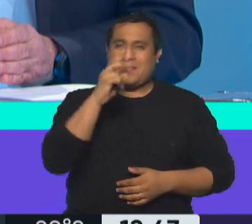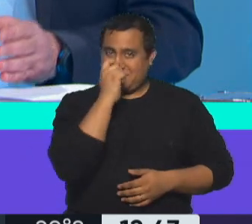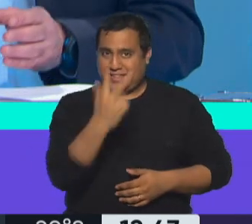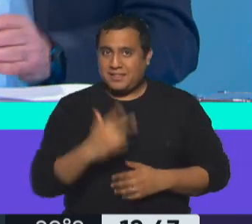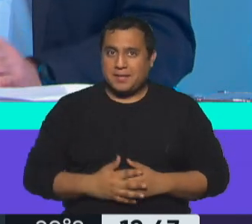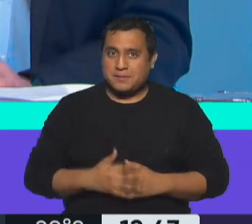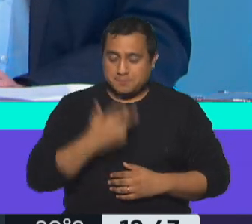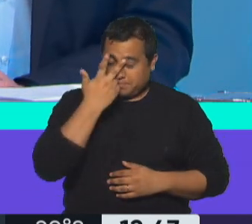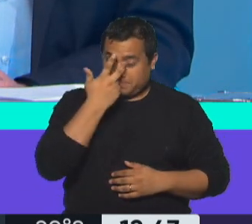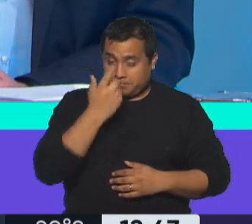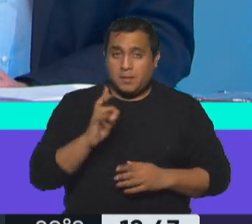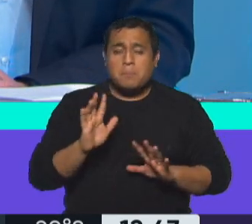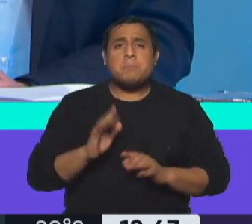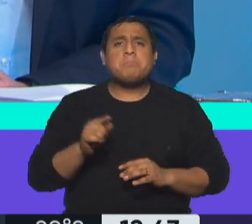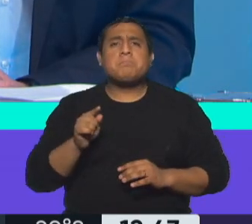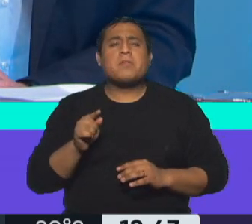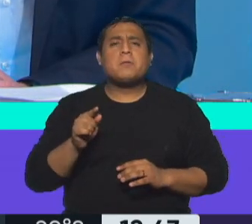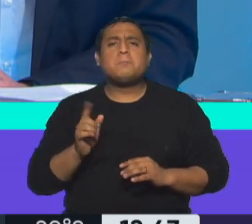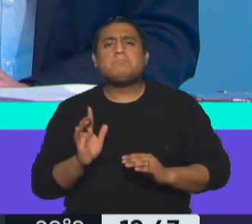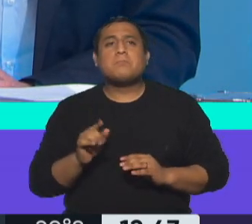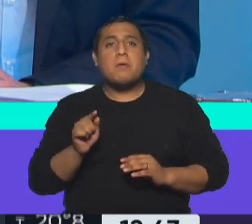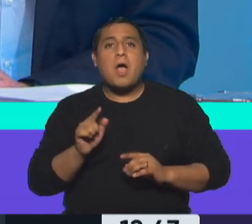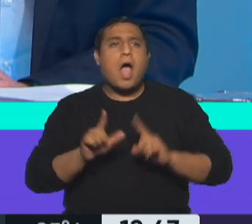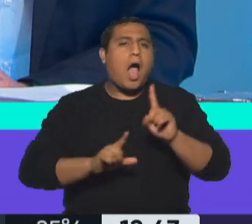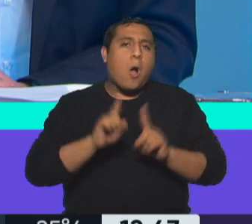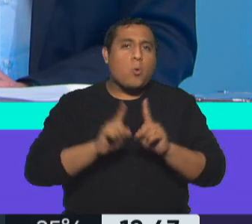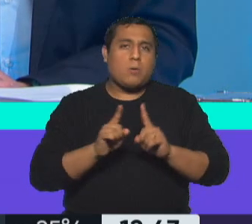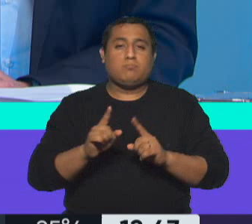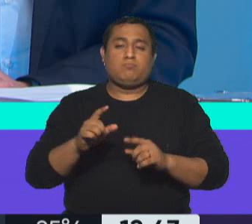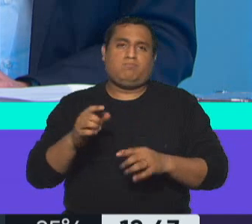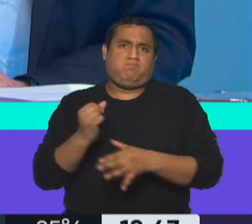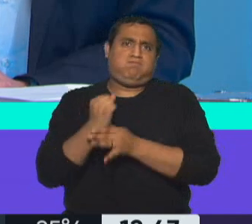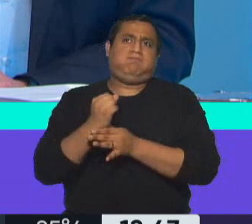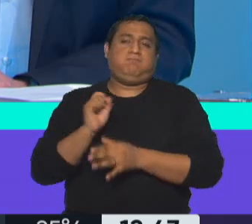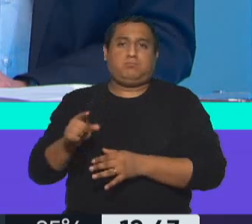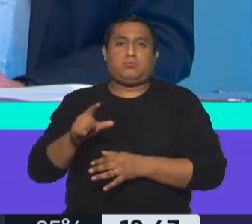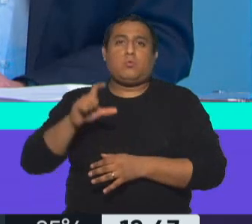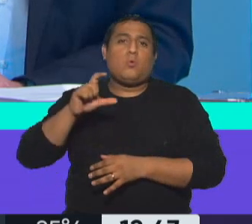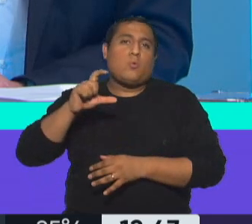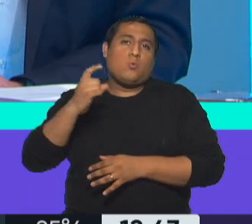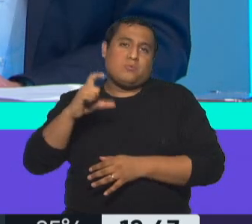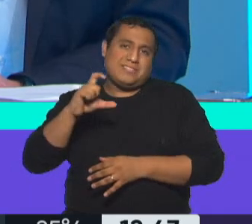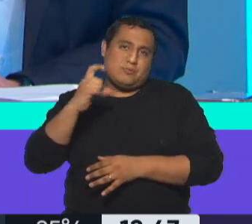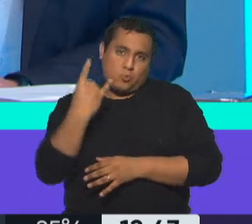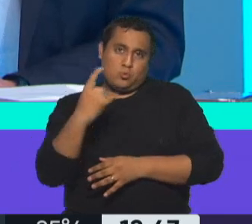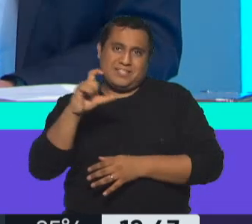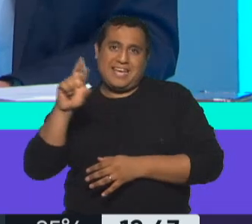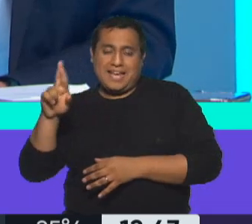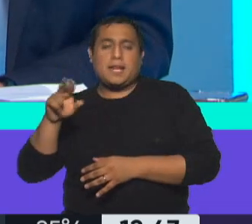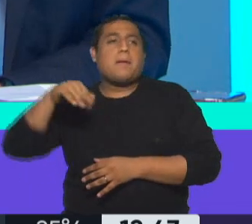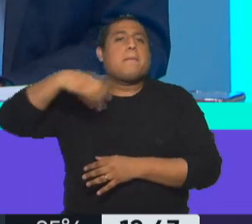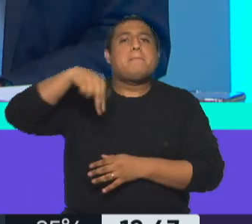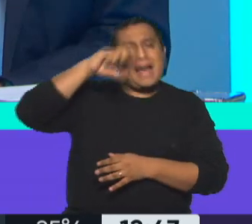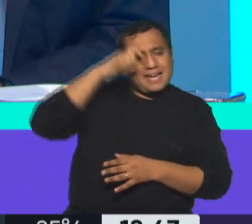el desembarco de las principales figuras que tienen la unión cívica radical el caso de facundo manes el caso de